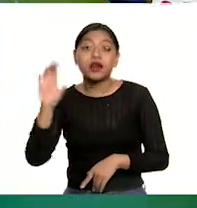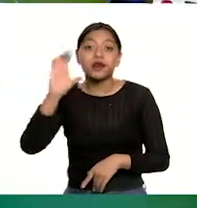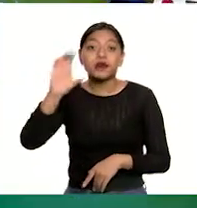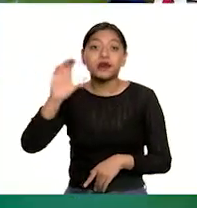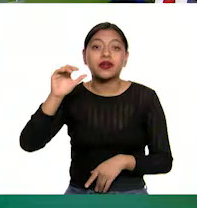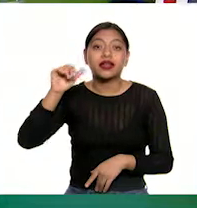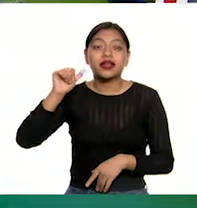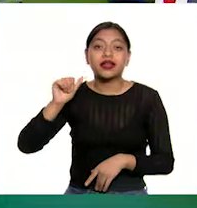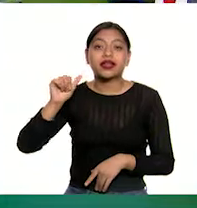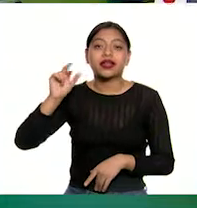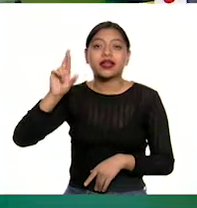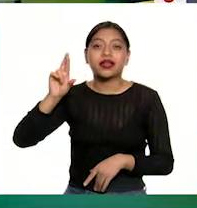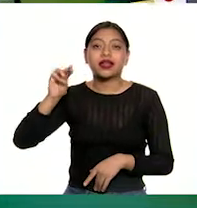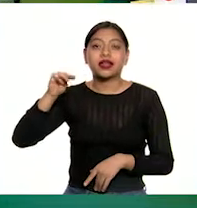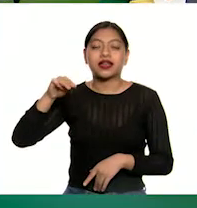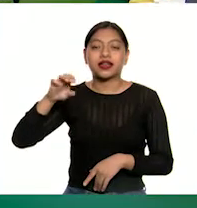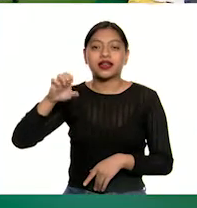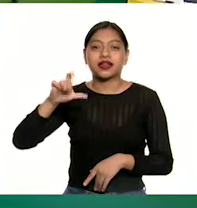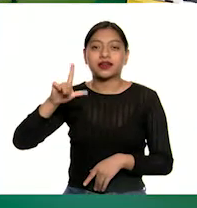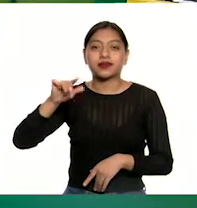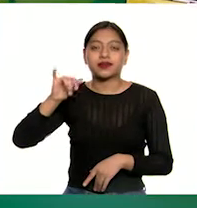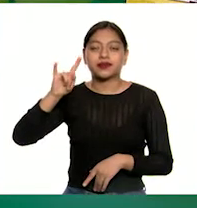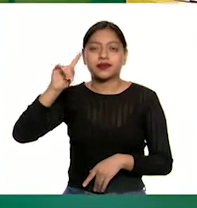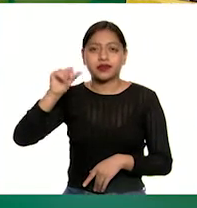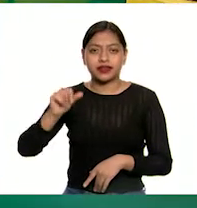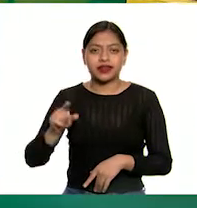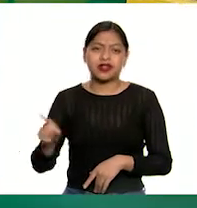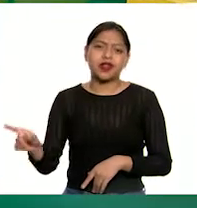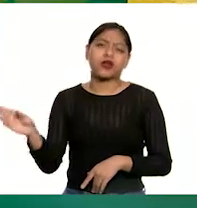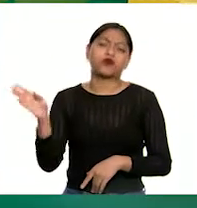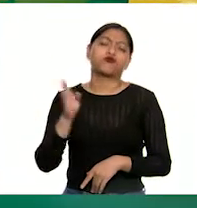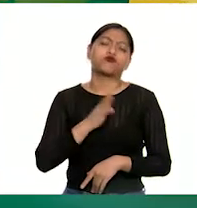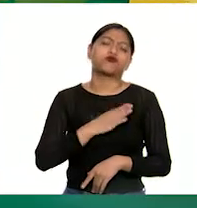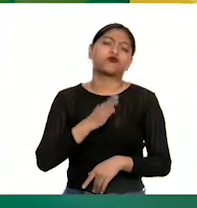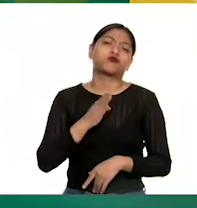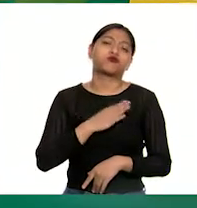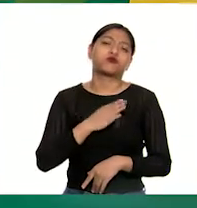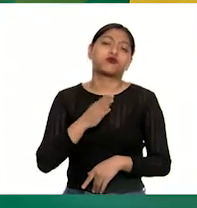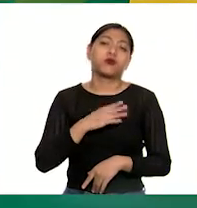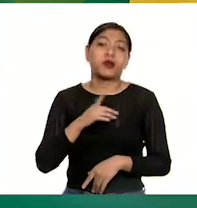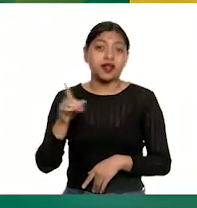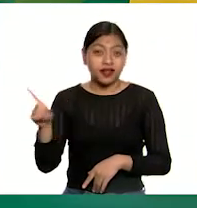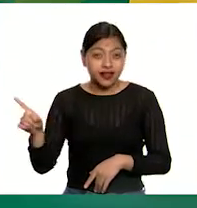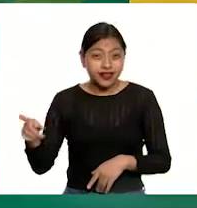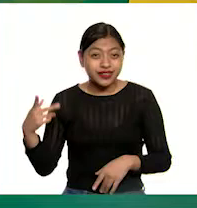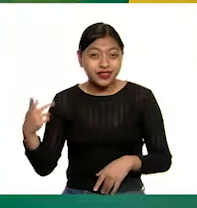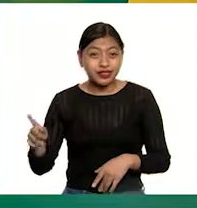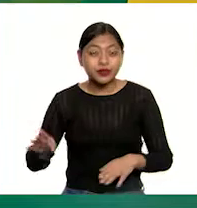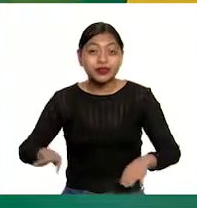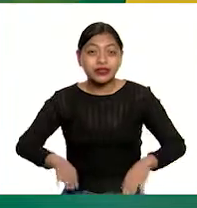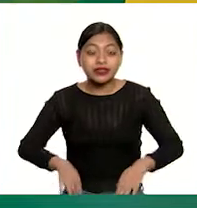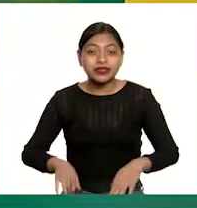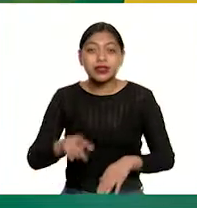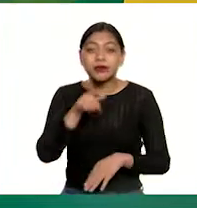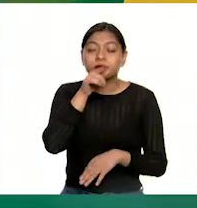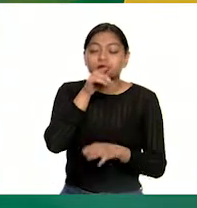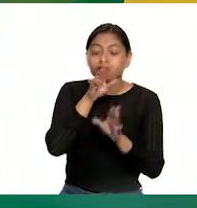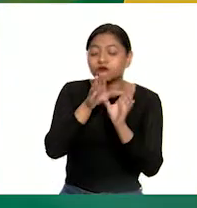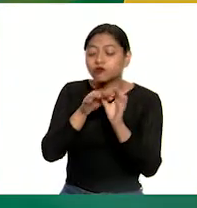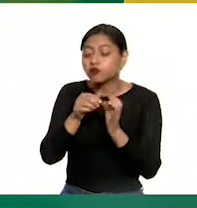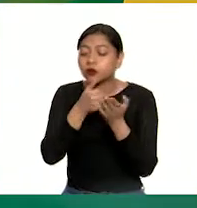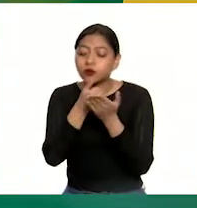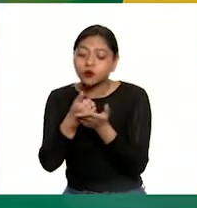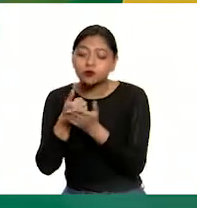Ay, hasta le pusimos Nombre y todo, sí. Era muy buena porque ayudaba a los pajaritos y a